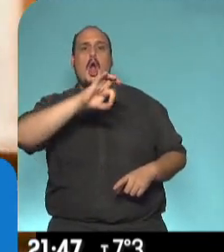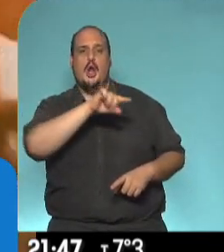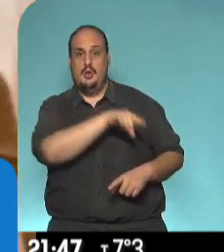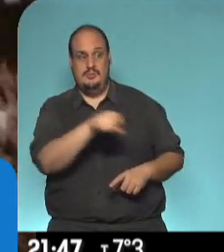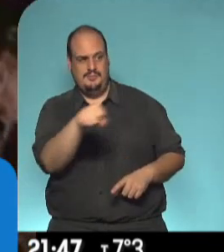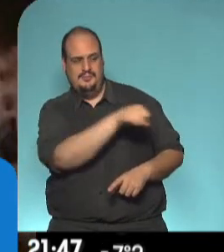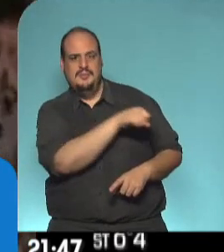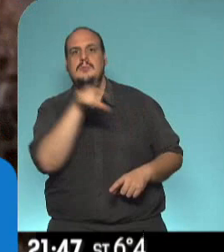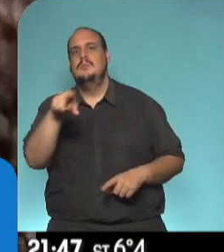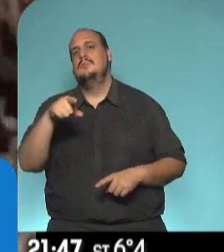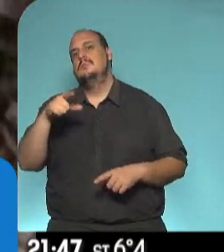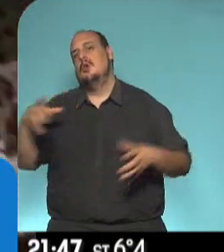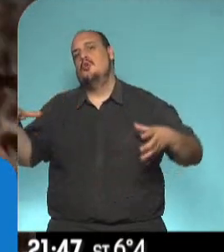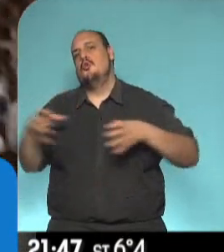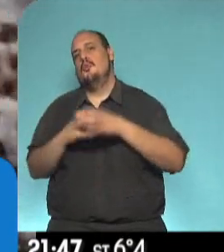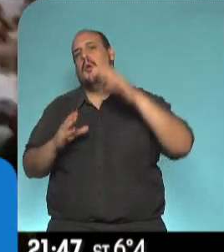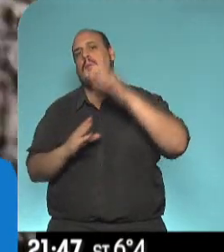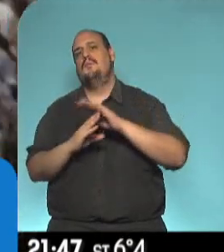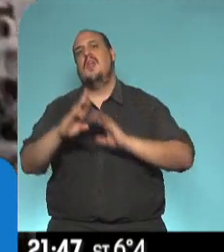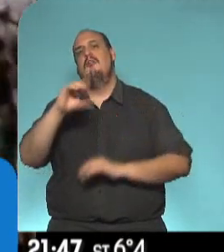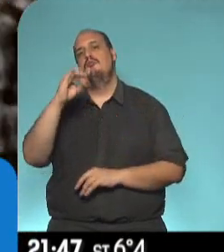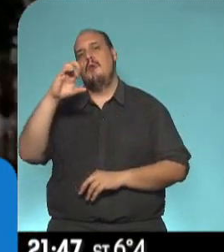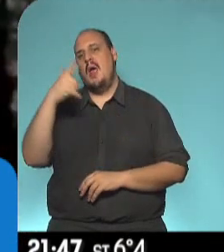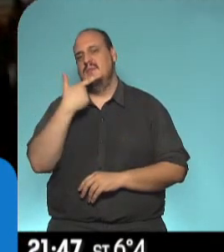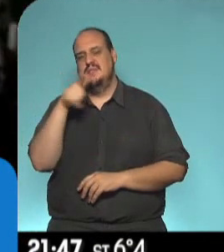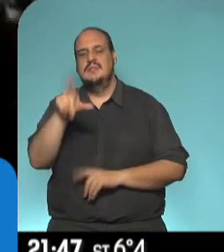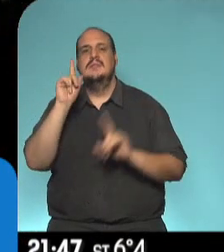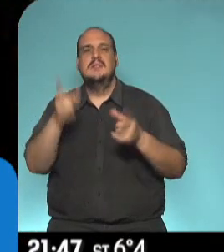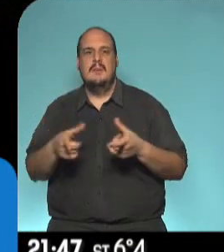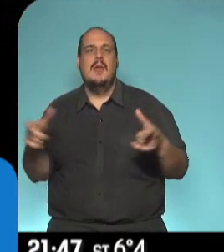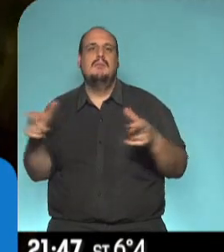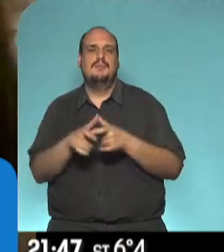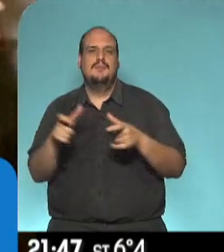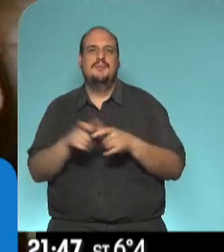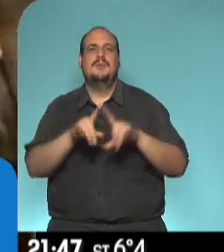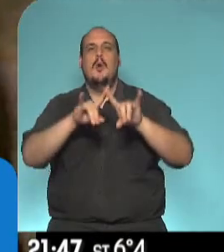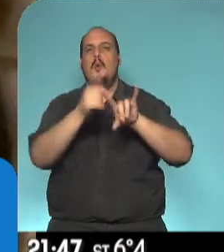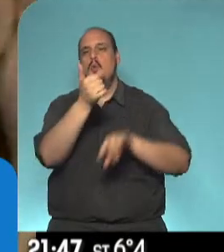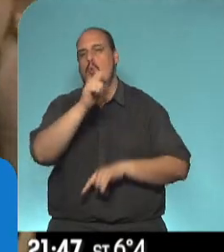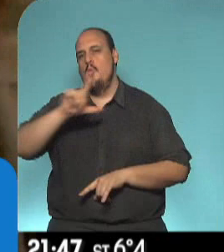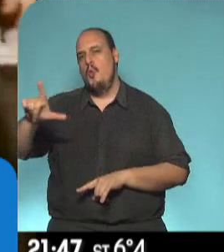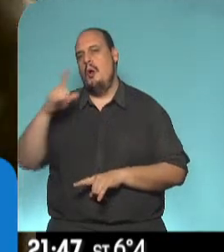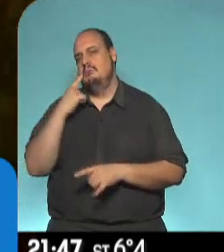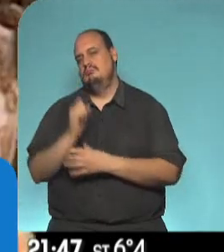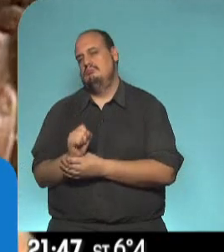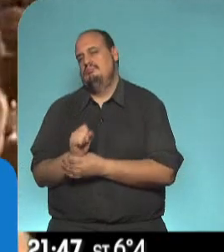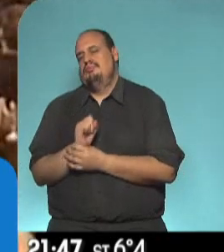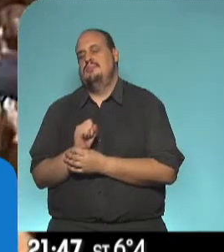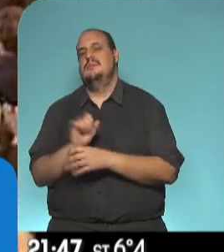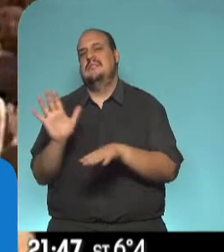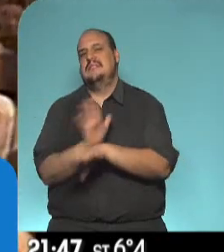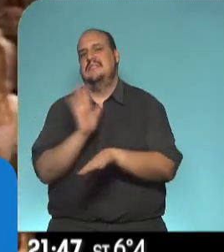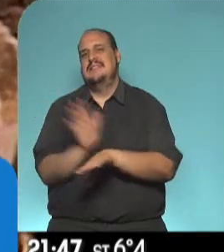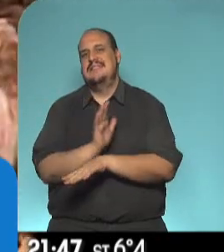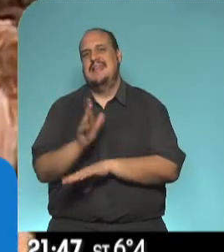fuera líder de los Boomtown Rats, protagonista también de la película The Wall, un clásico que veíamos en el Select Lavalle, en la calle